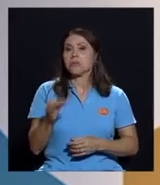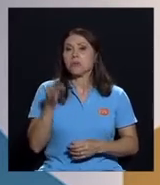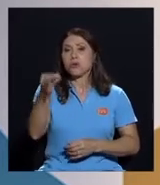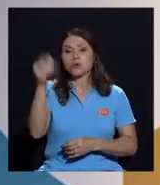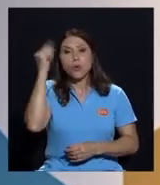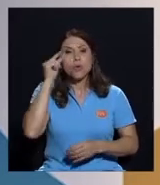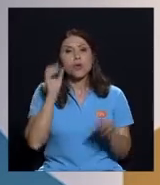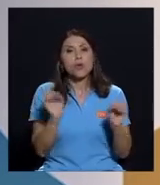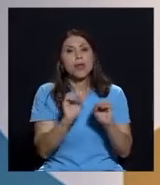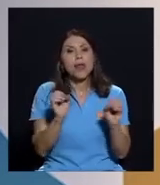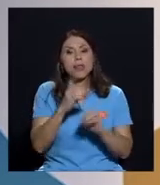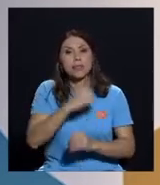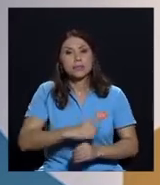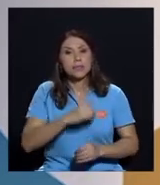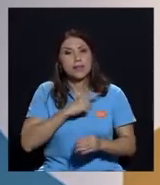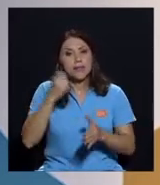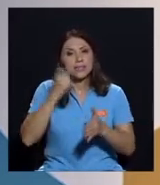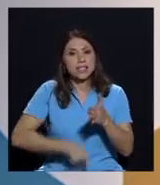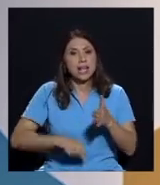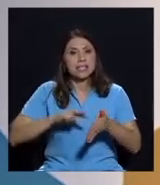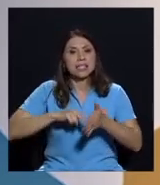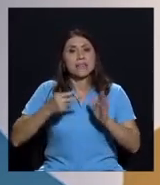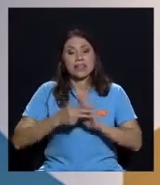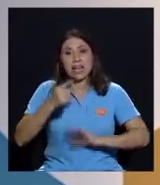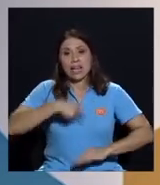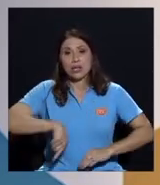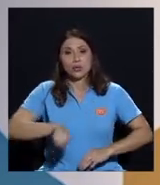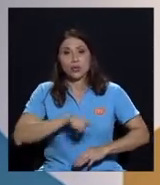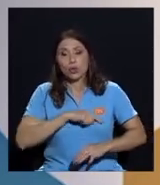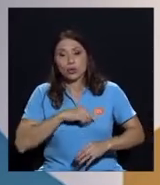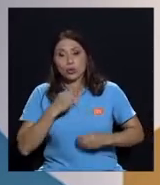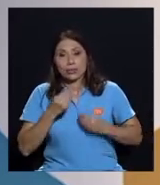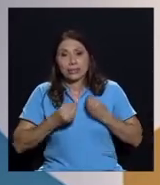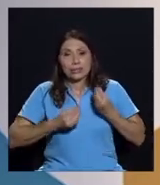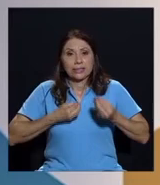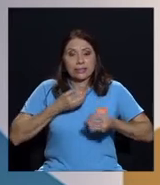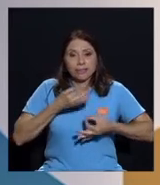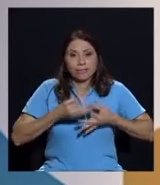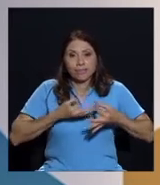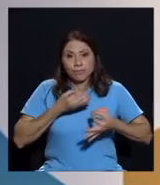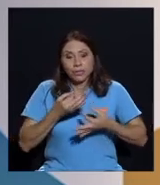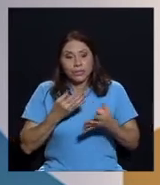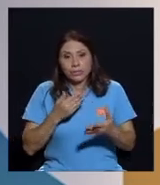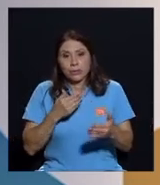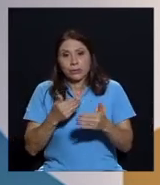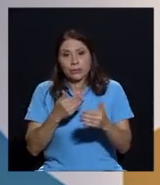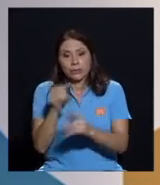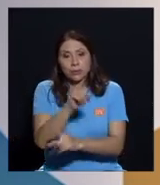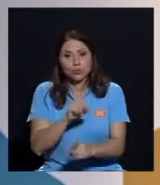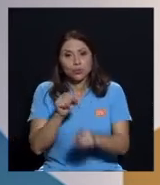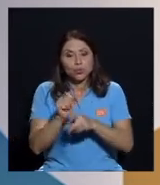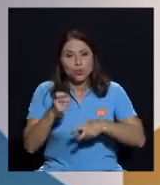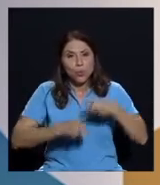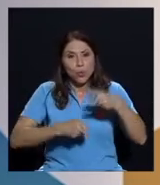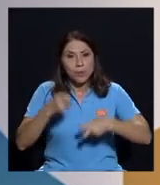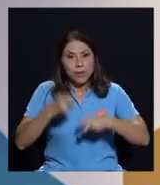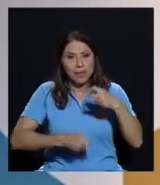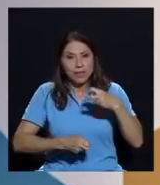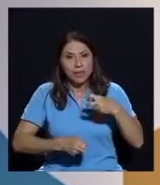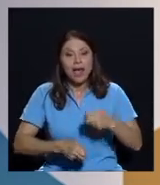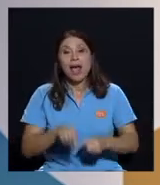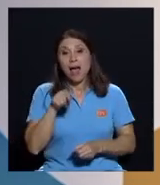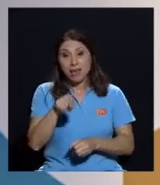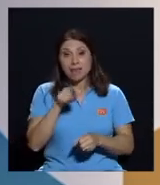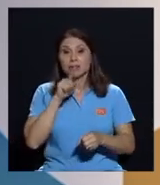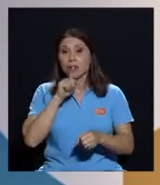gobierno es lo que nos va a hacer es acercarnos al borde al mar una situación problemática entonces ahí se compromete